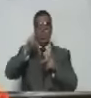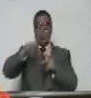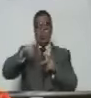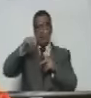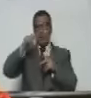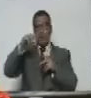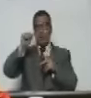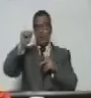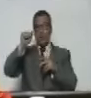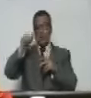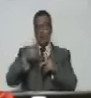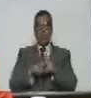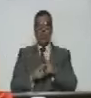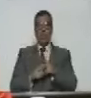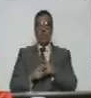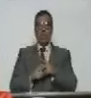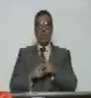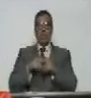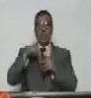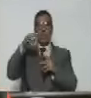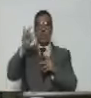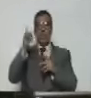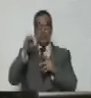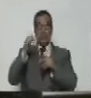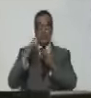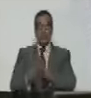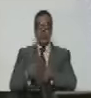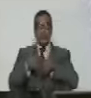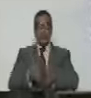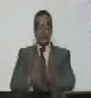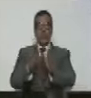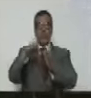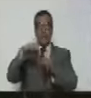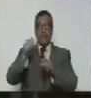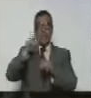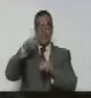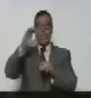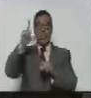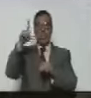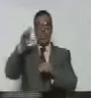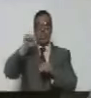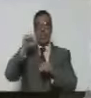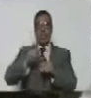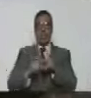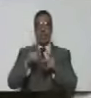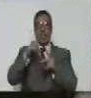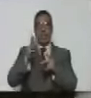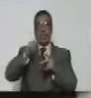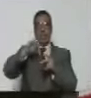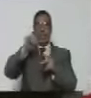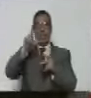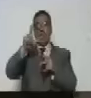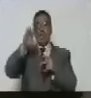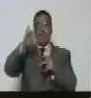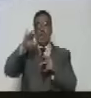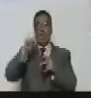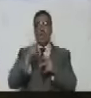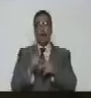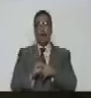Mata, del Yaracuy, hijo de Carlos Mar y María Leonza, Braulio Álvarez